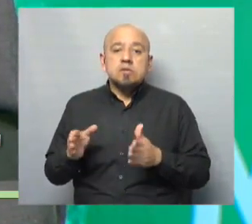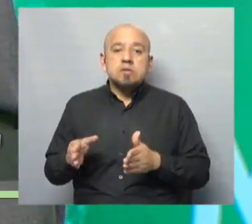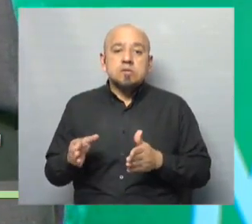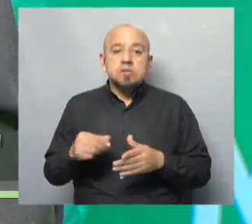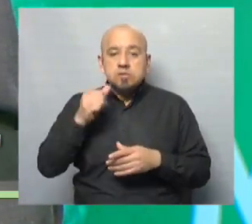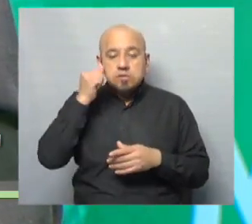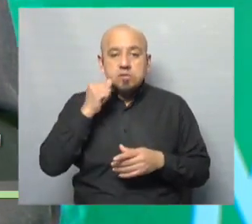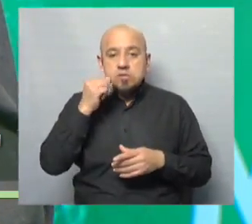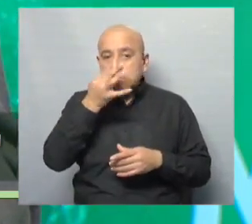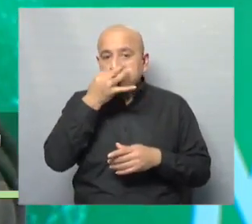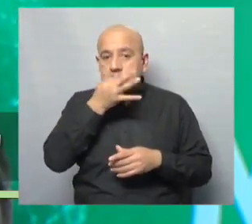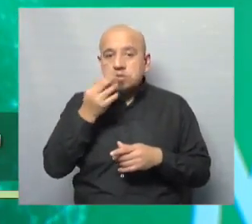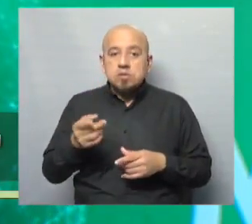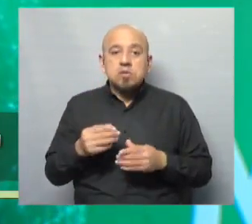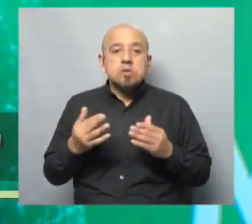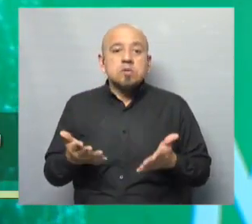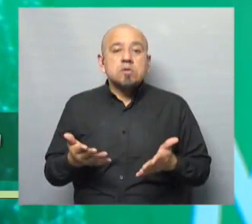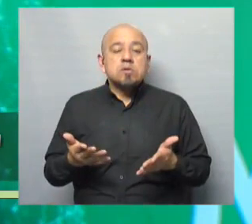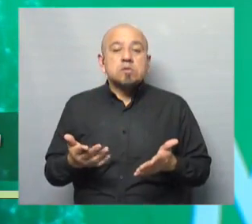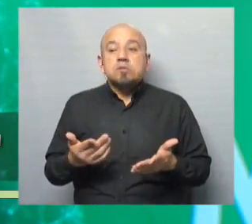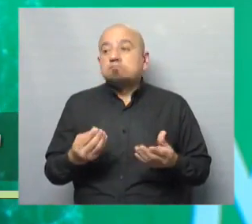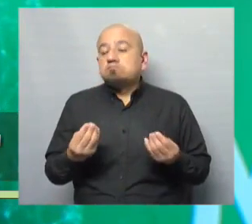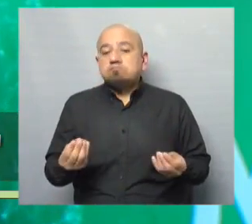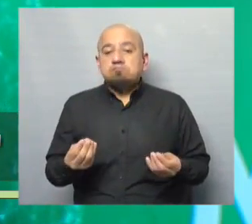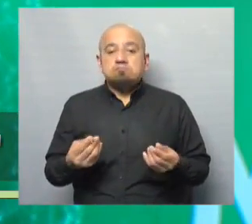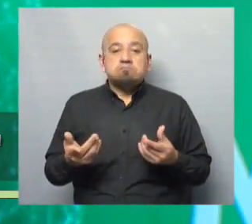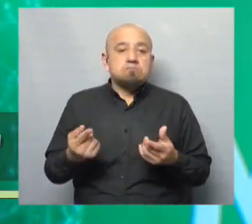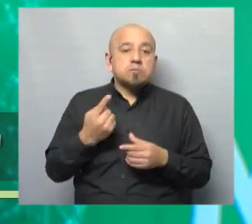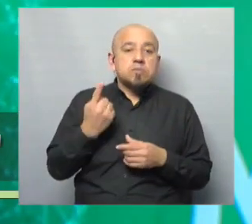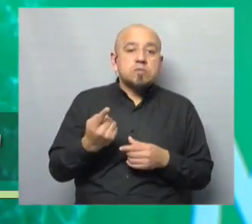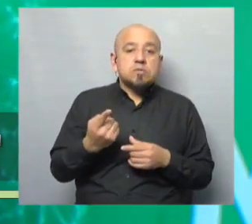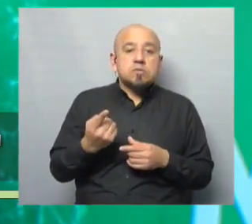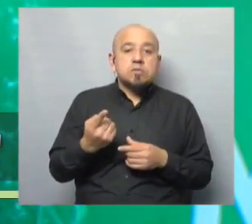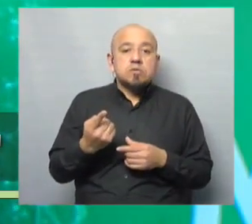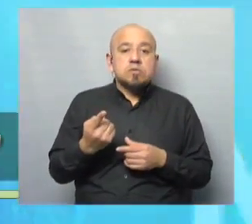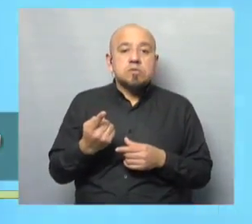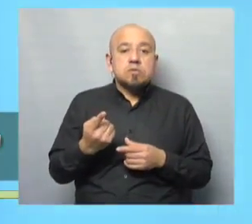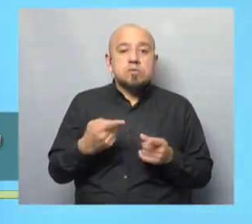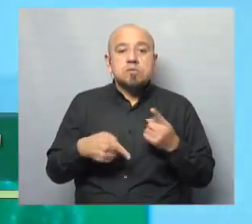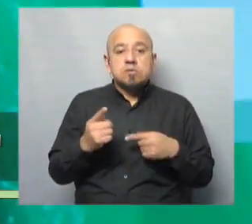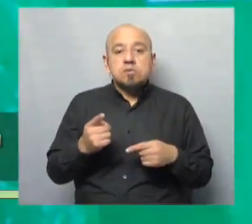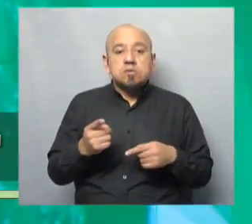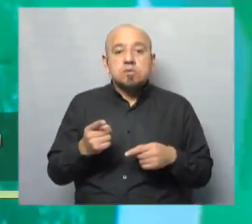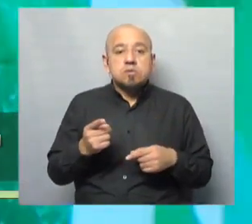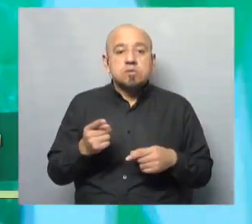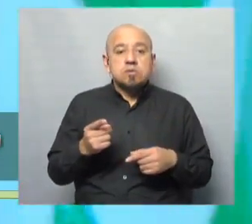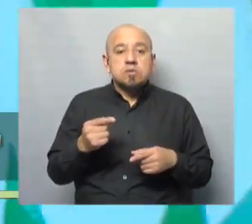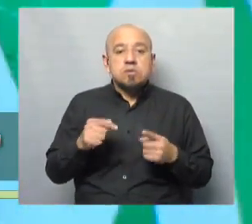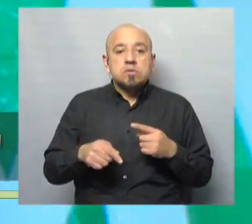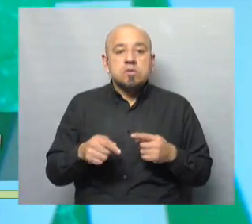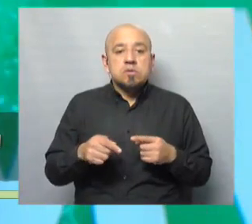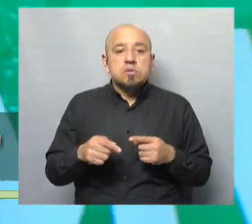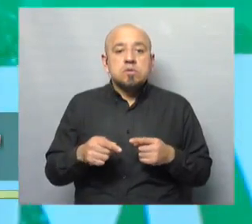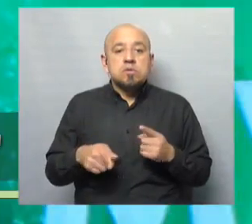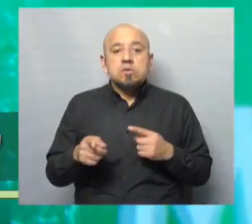narcotráfico ahora cuál es el resultado de que el principal narcotraficante de todo el río de la plata